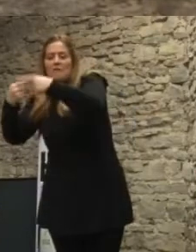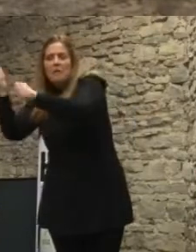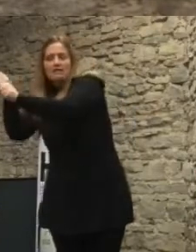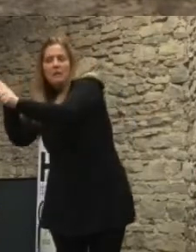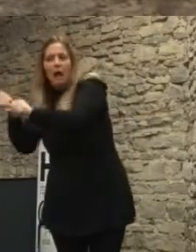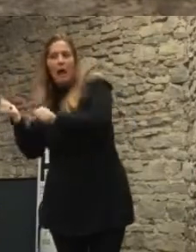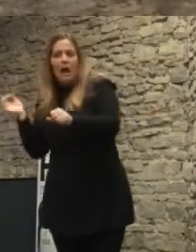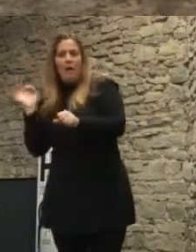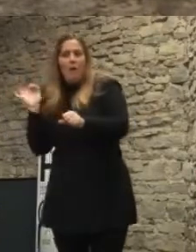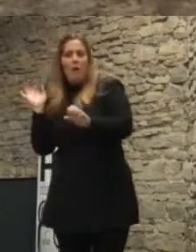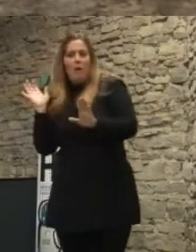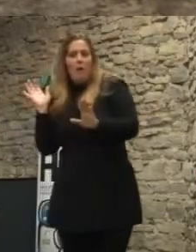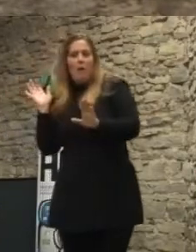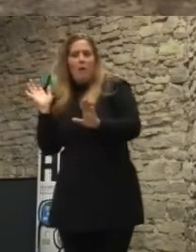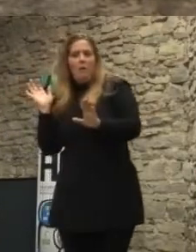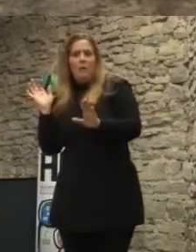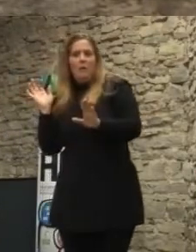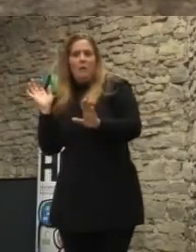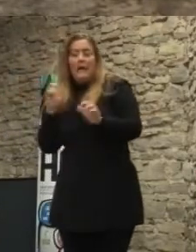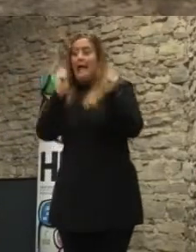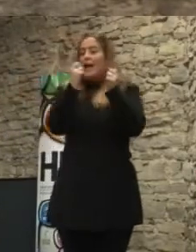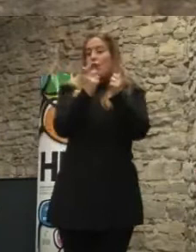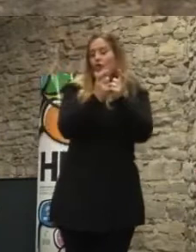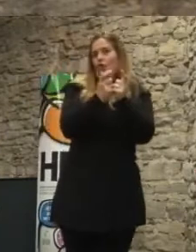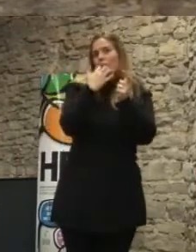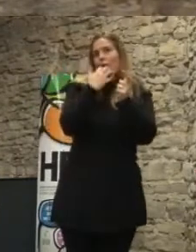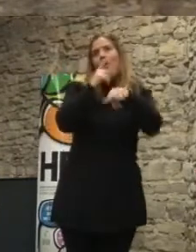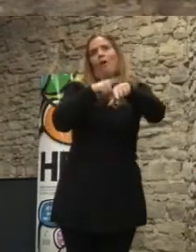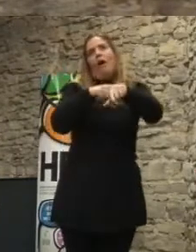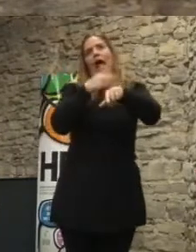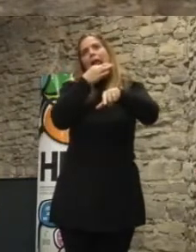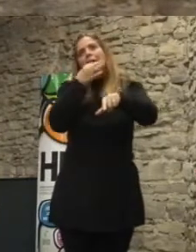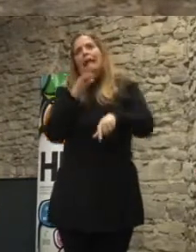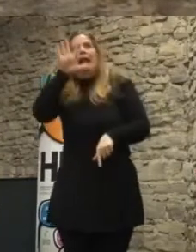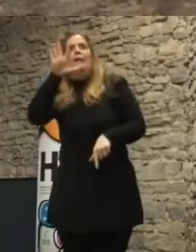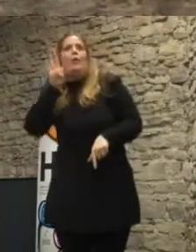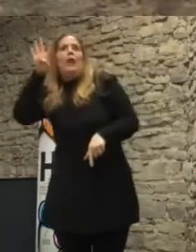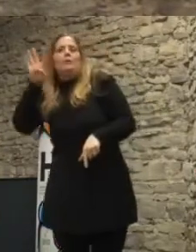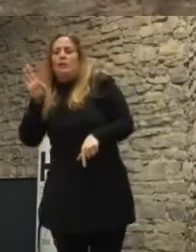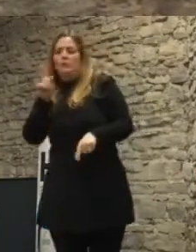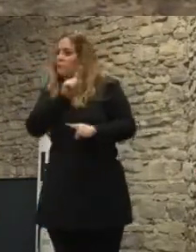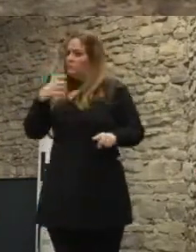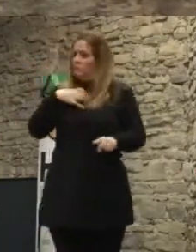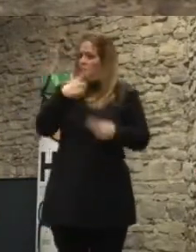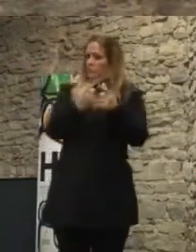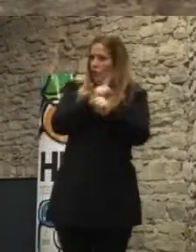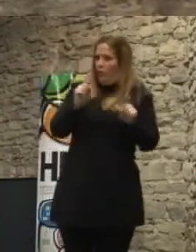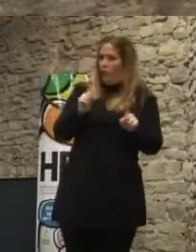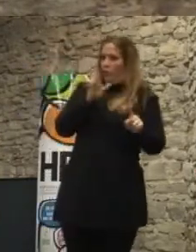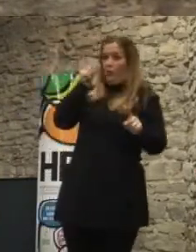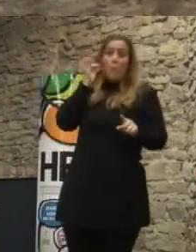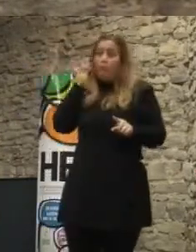no. Y no las podemos hacer cuando los chavales salen de la escuela o no las podemos... Es decir, vamos a encontrar esto desde un punto de vista